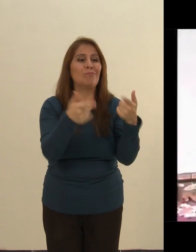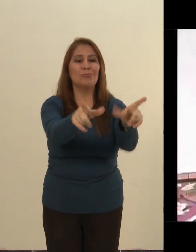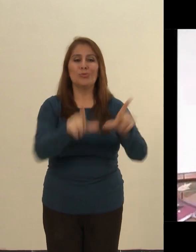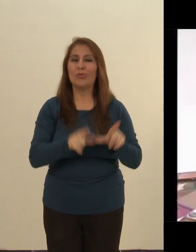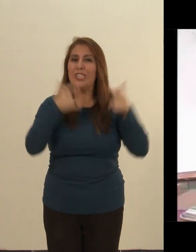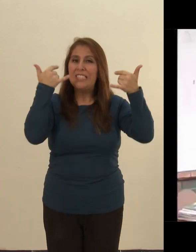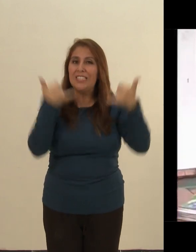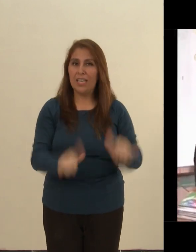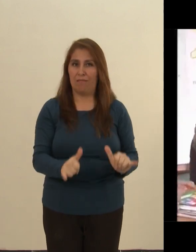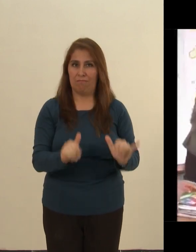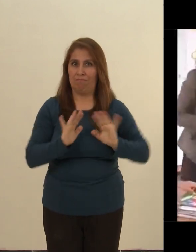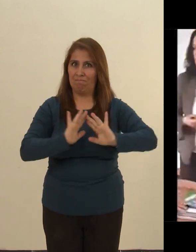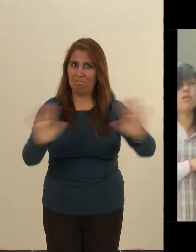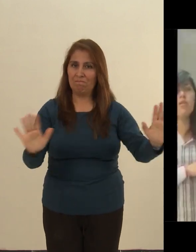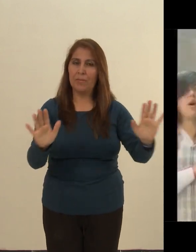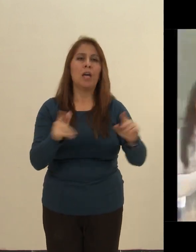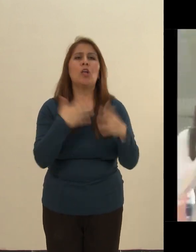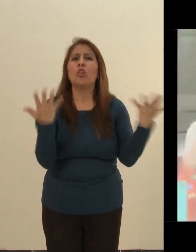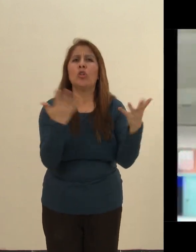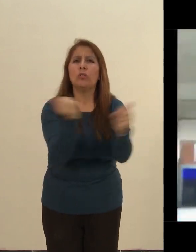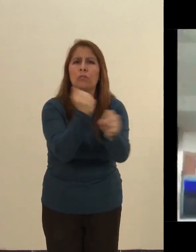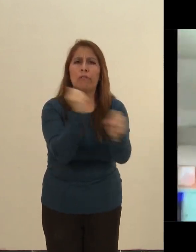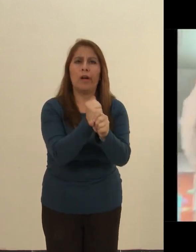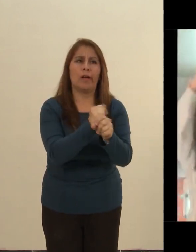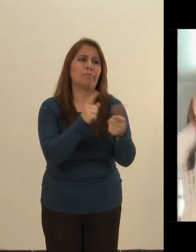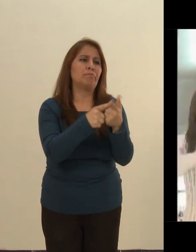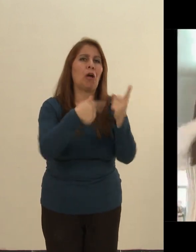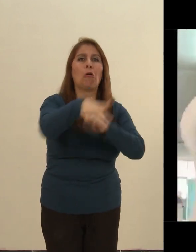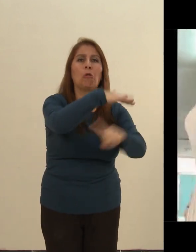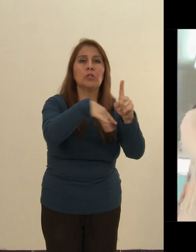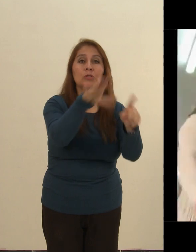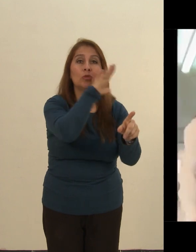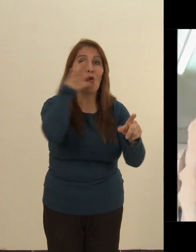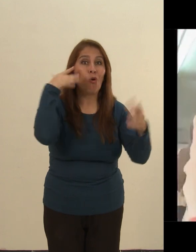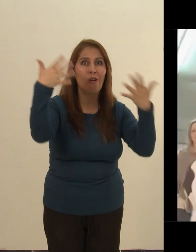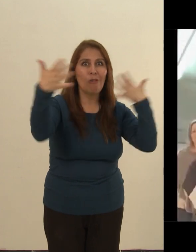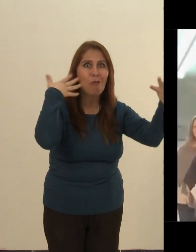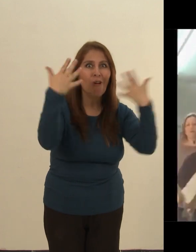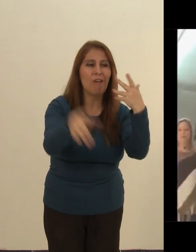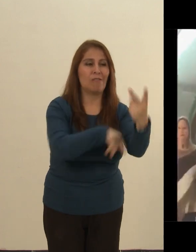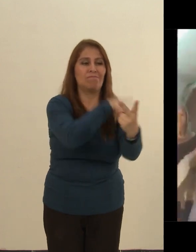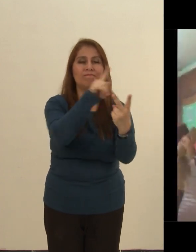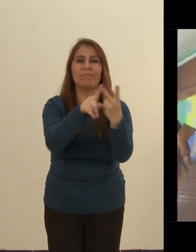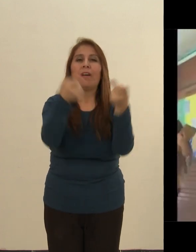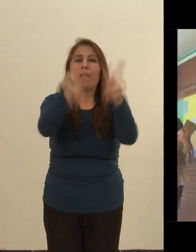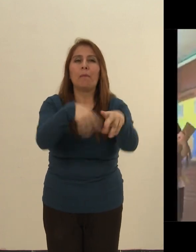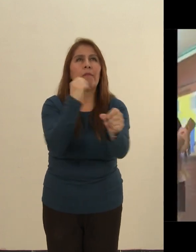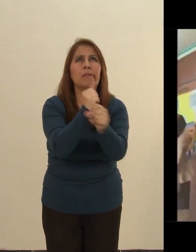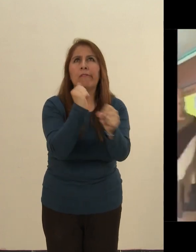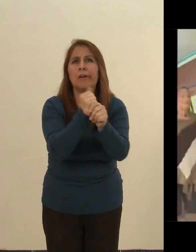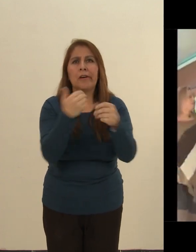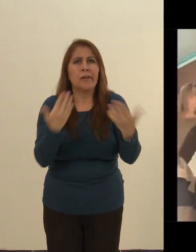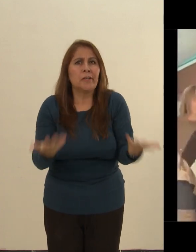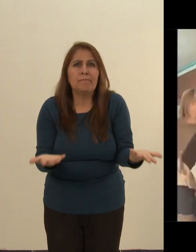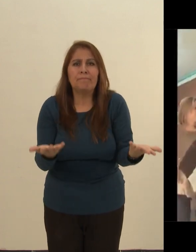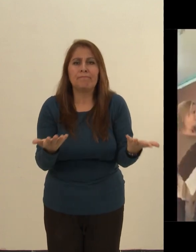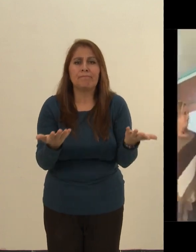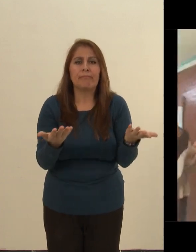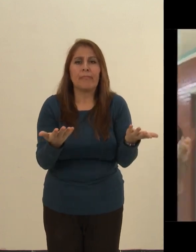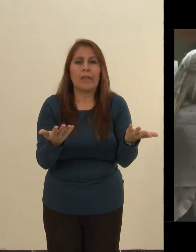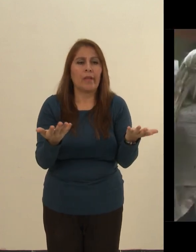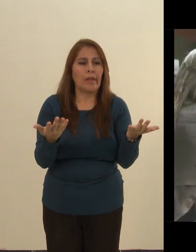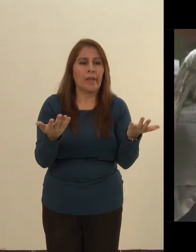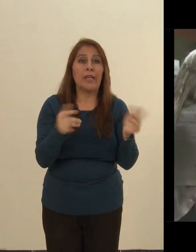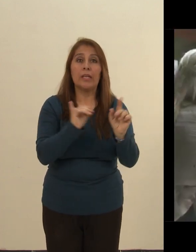especiales graduados de la licenciatura en educación especial trabajando, por ejemplo, en contextos rurales. Podemos encontrar